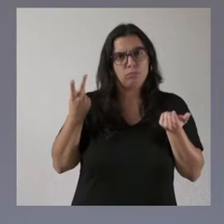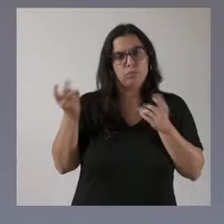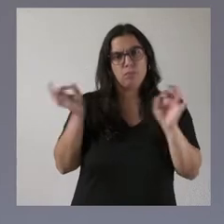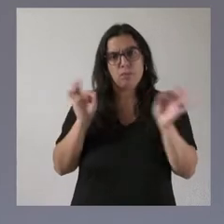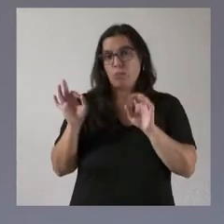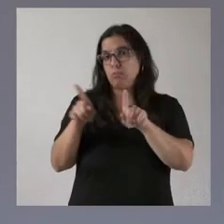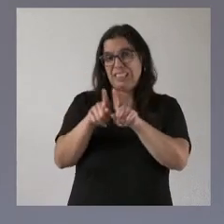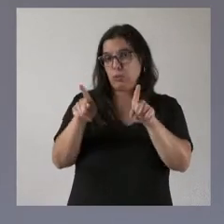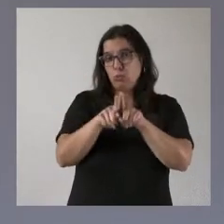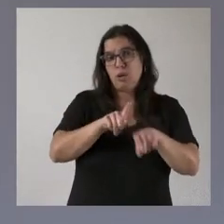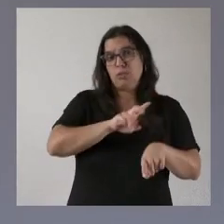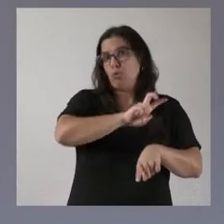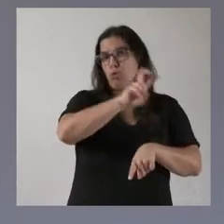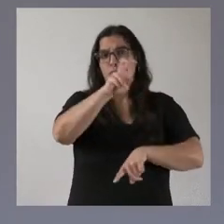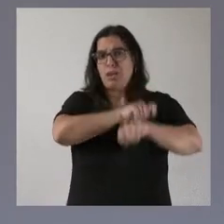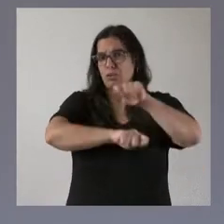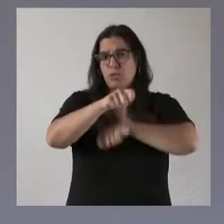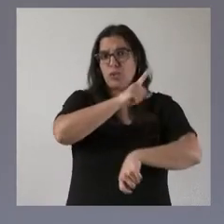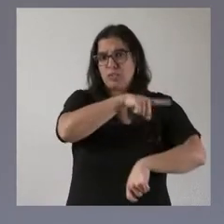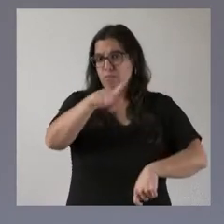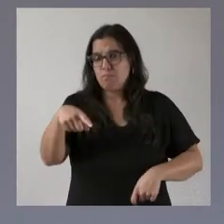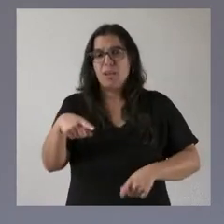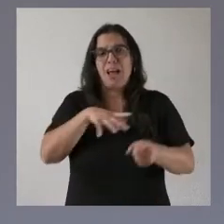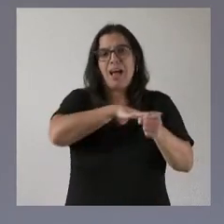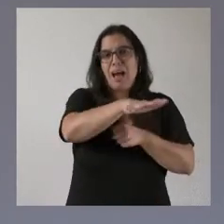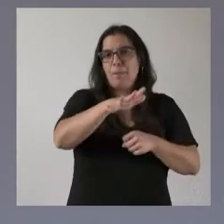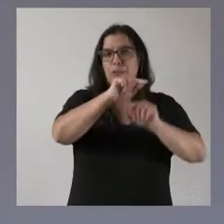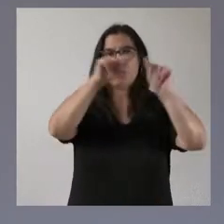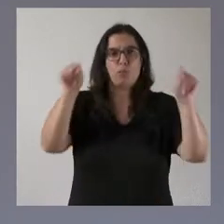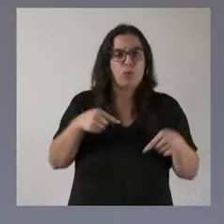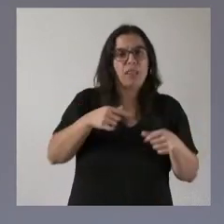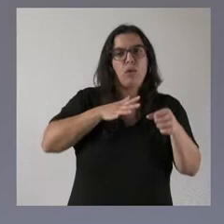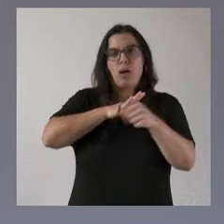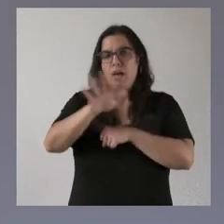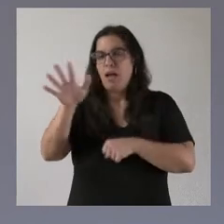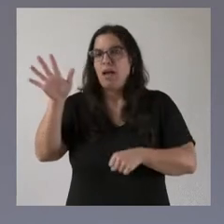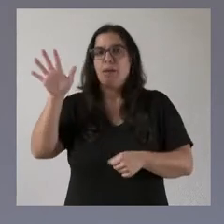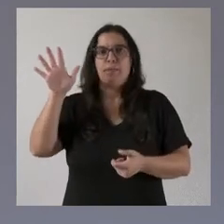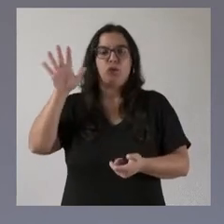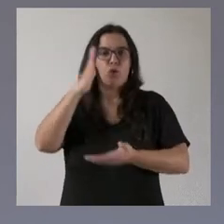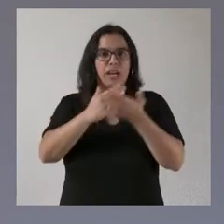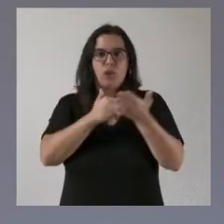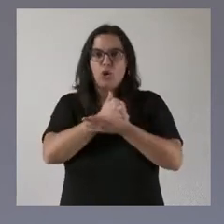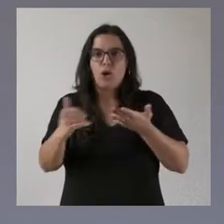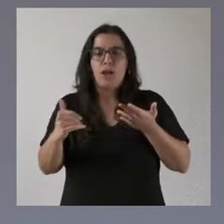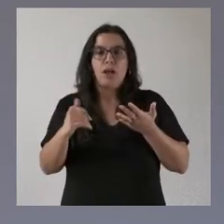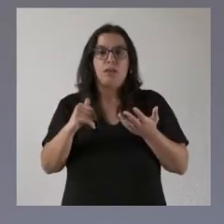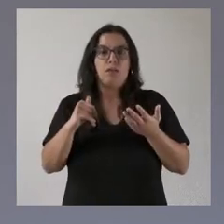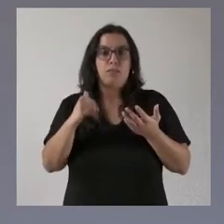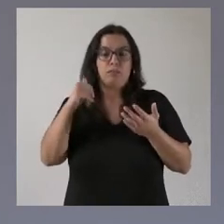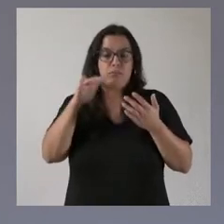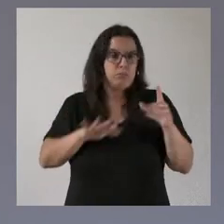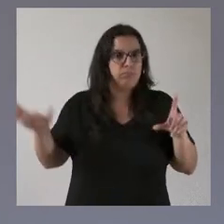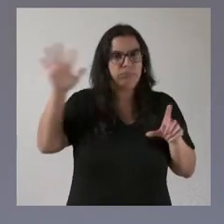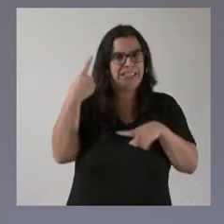que hemos hecho con otras asociaciones de todo el ámbito provincial y de todo el ámbito Regional de esta comunidad